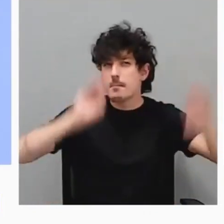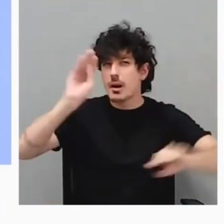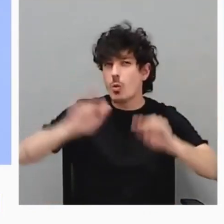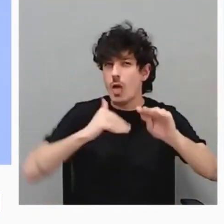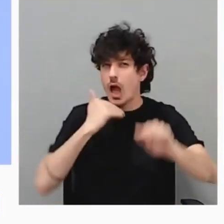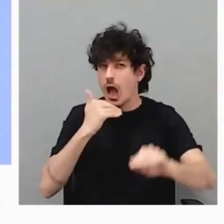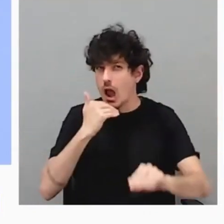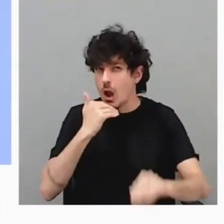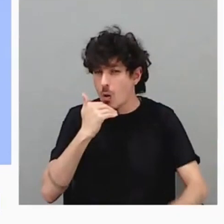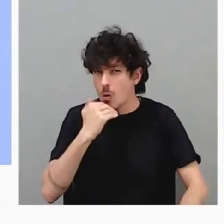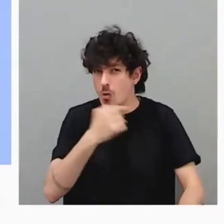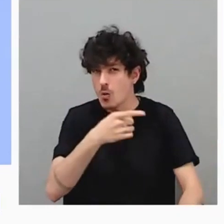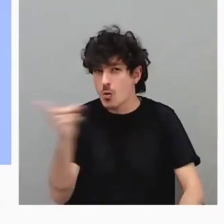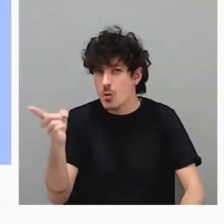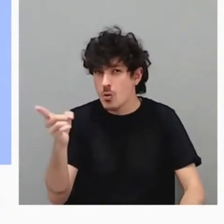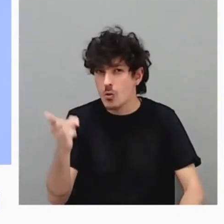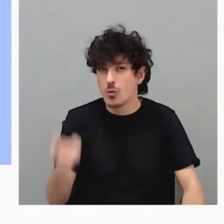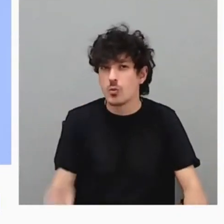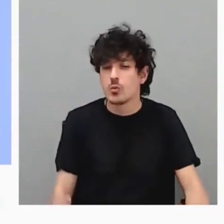creo que nos da.